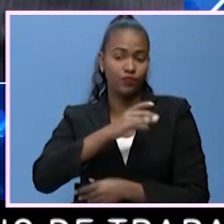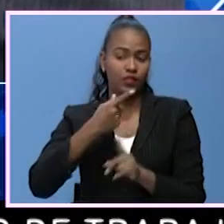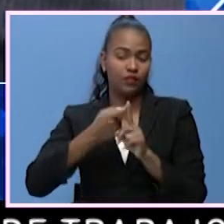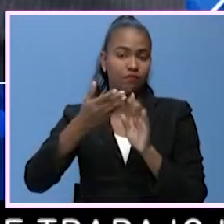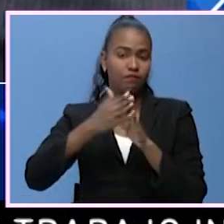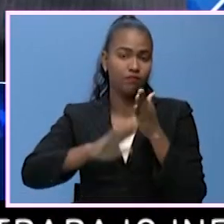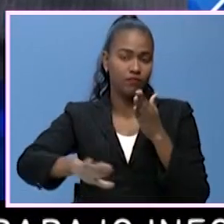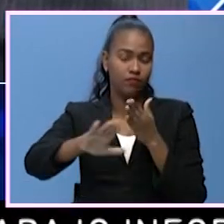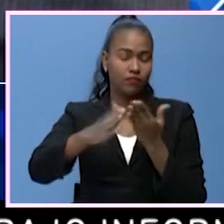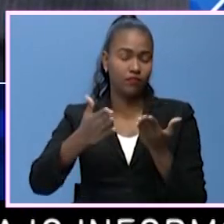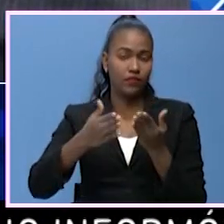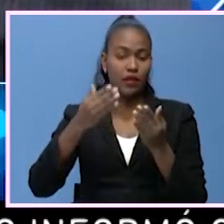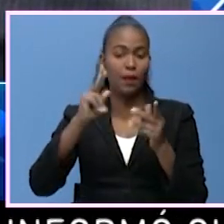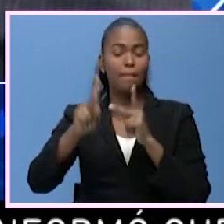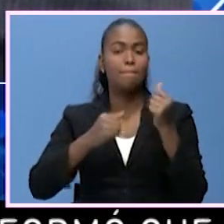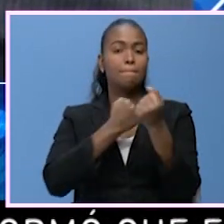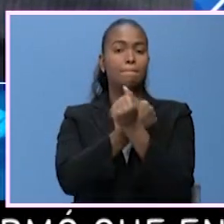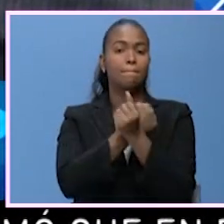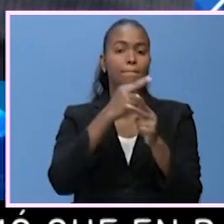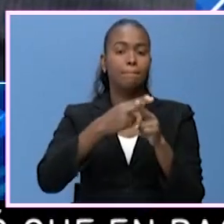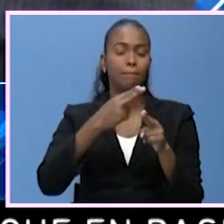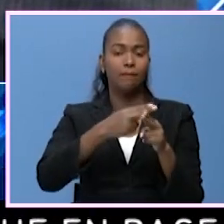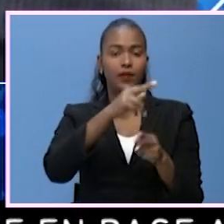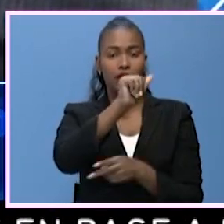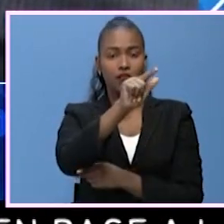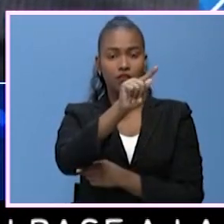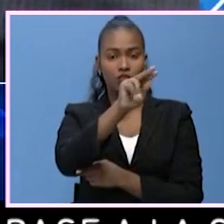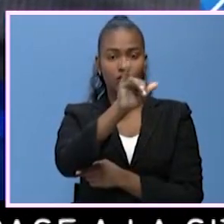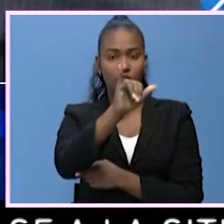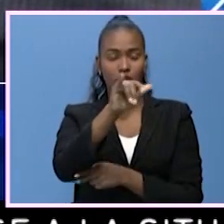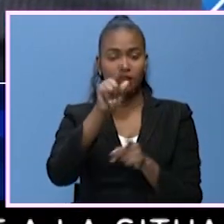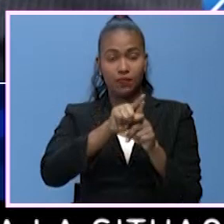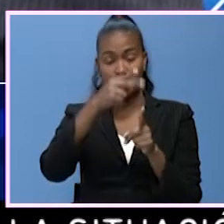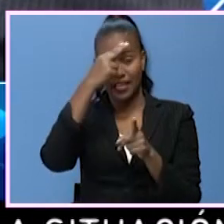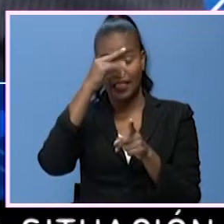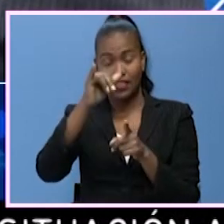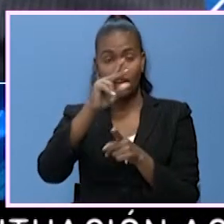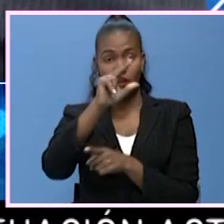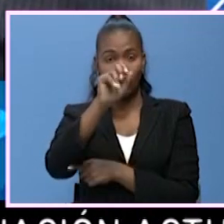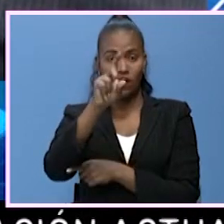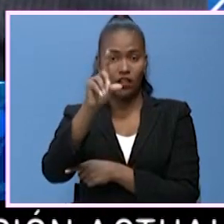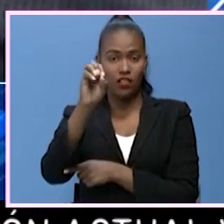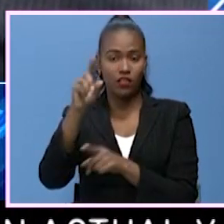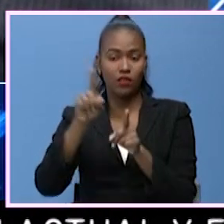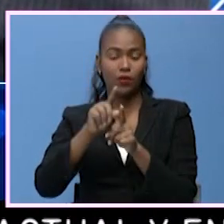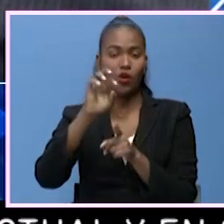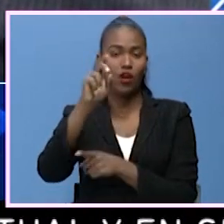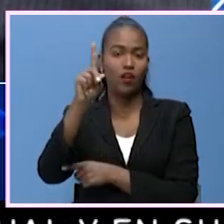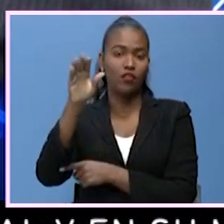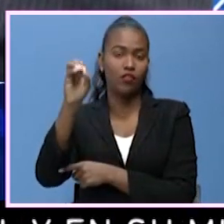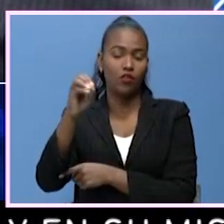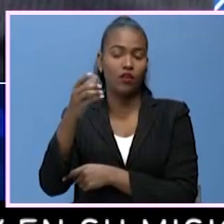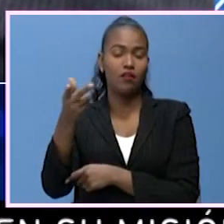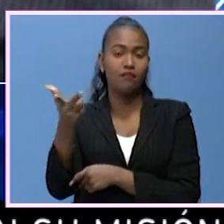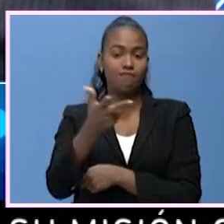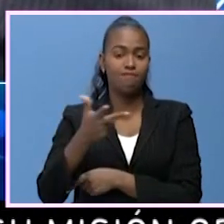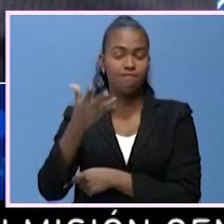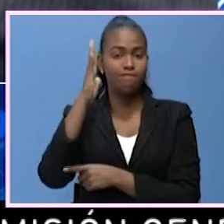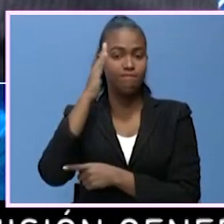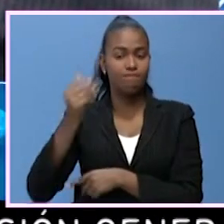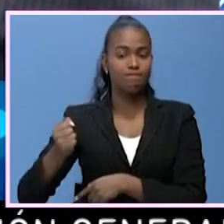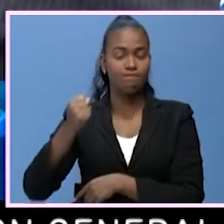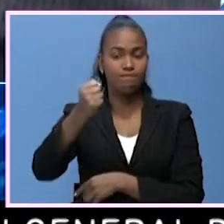esa localidad. Los detenidos son Anthony Gómez, el haitiano Orlando Pie y Orlando Gómez, quienes serán puestos